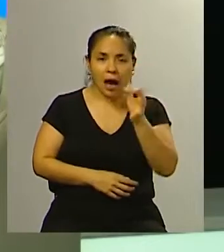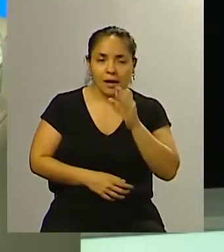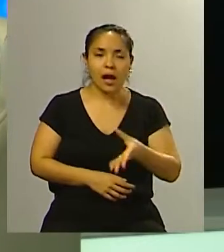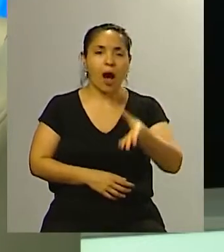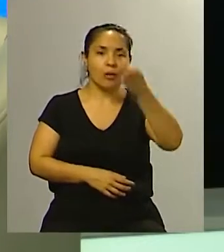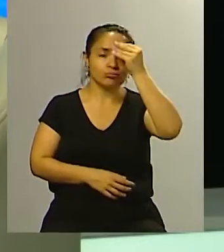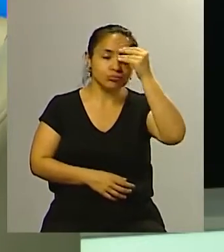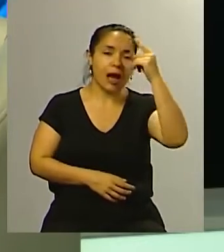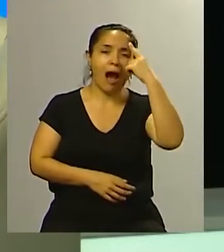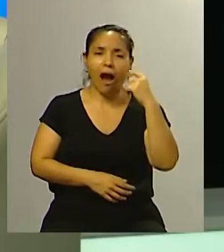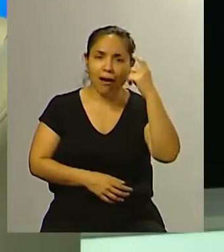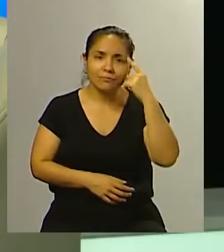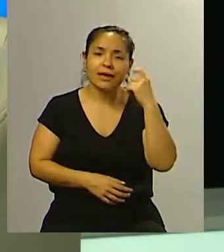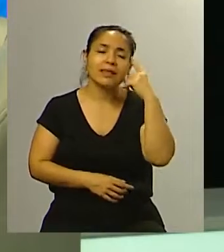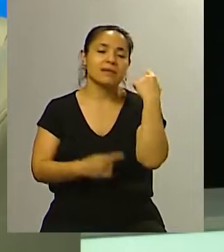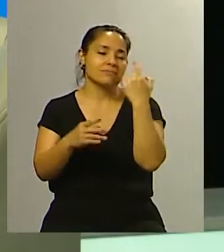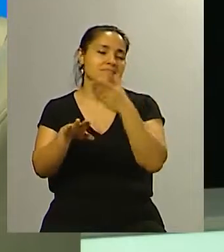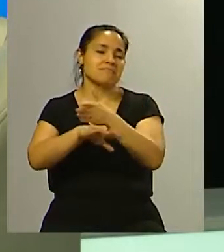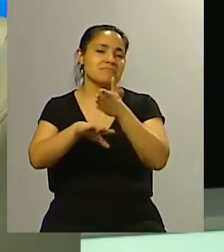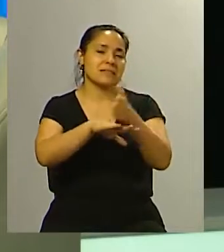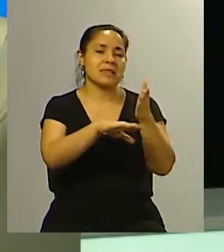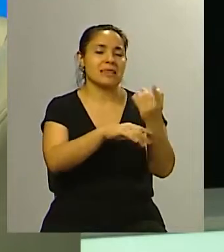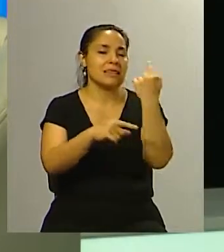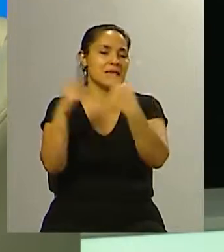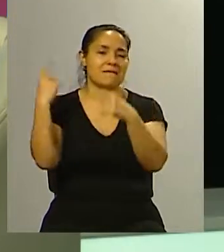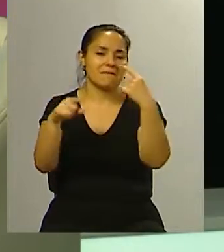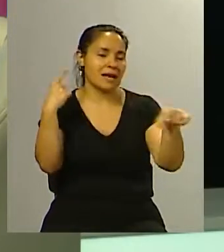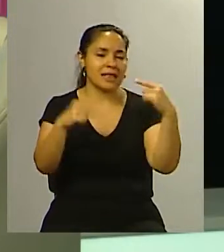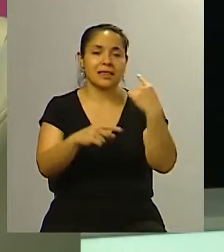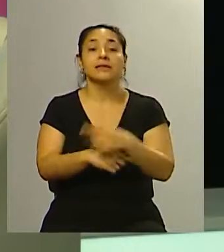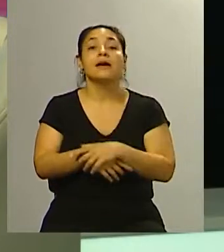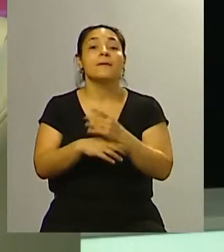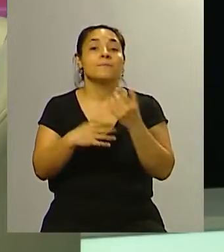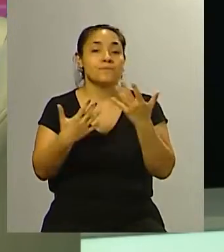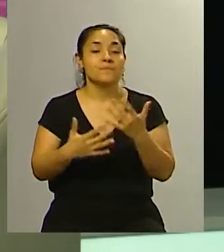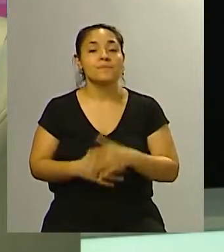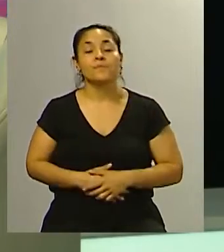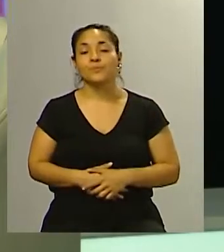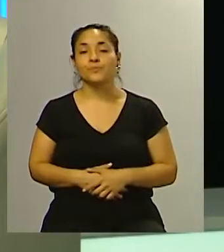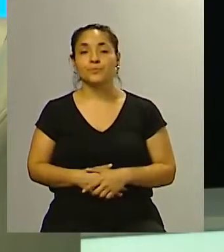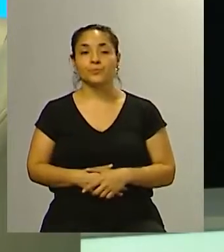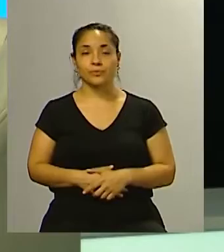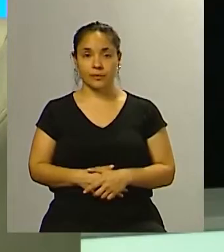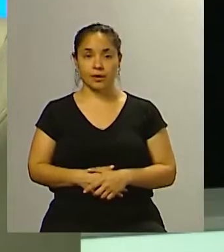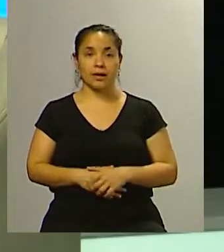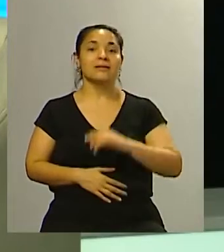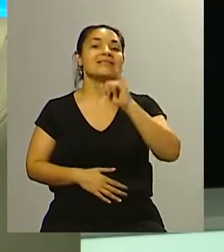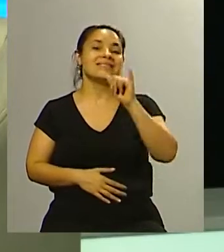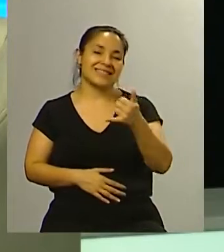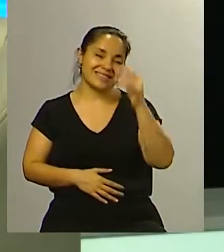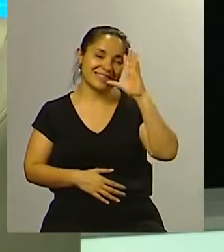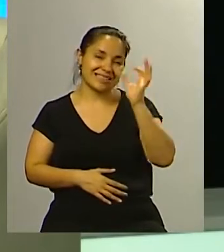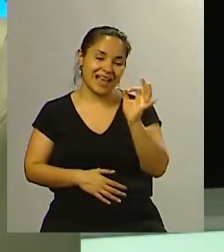lo específico de cada espacio curricular o materia si estamos hablando de una carrera. Lo que sí está estudiado a